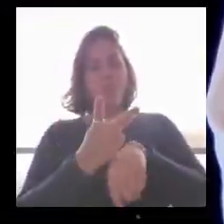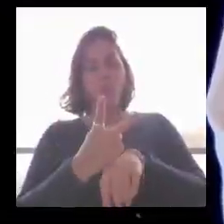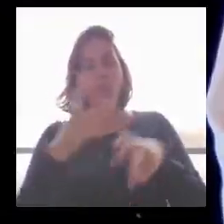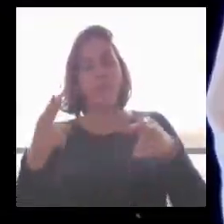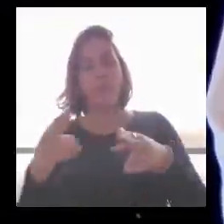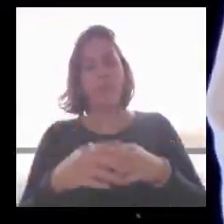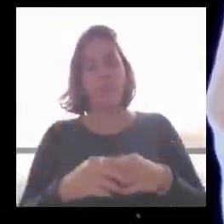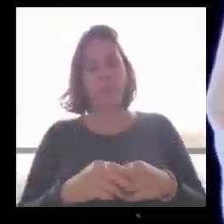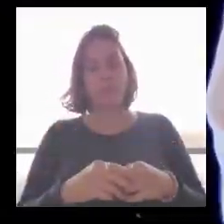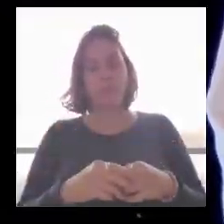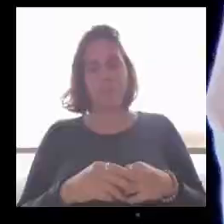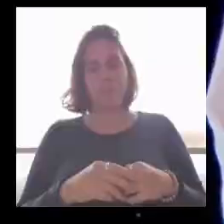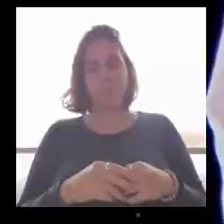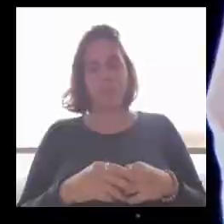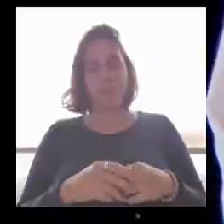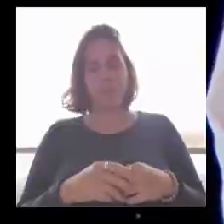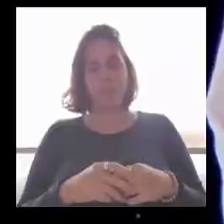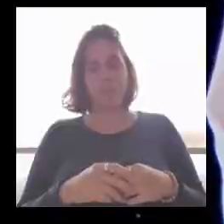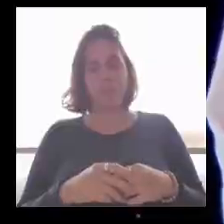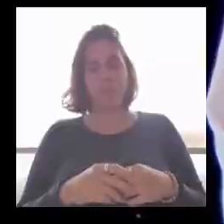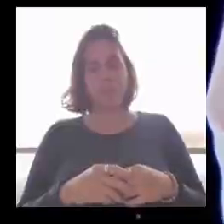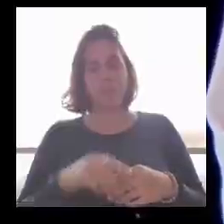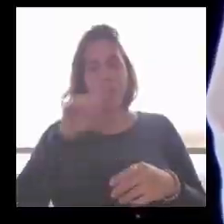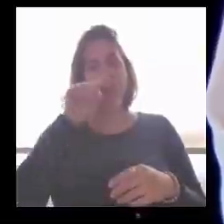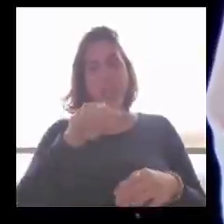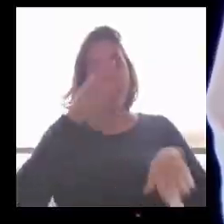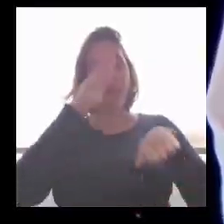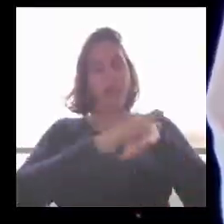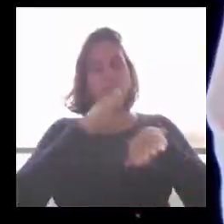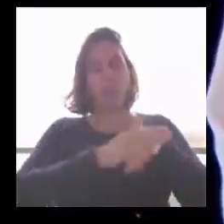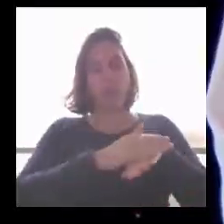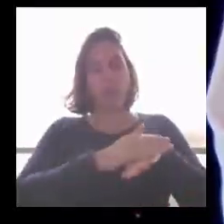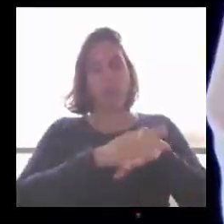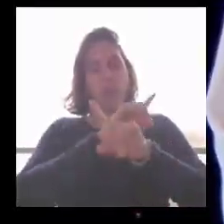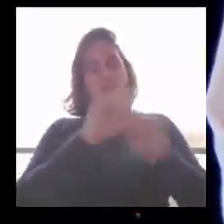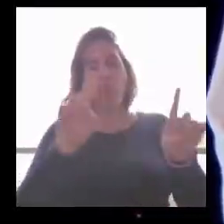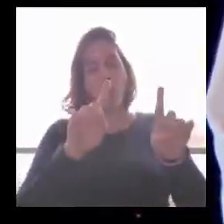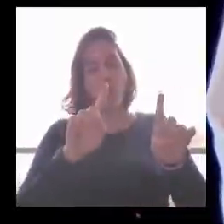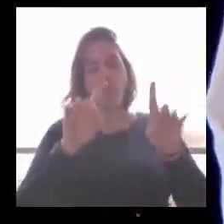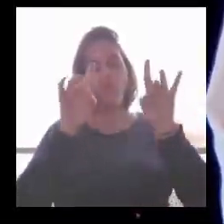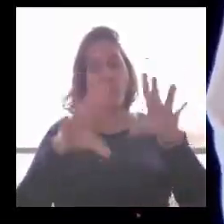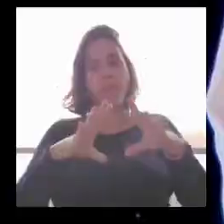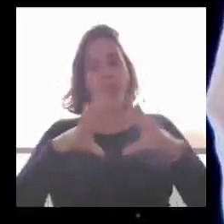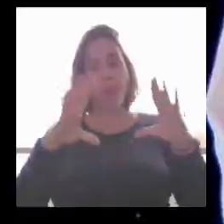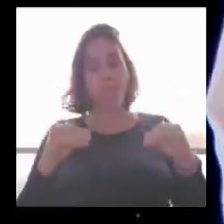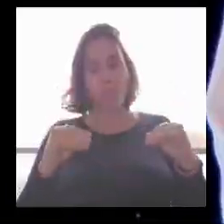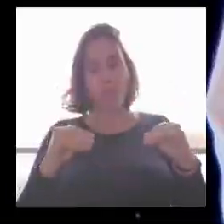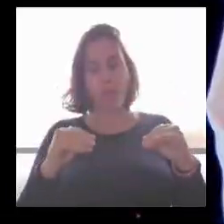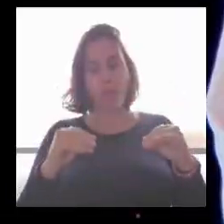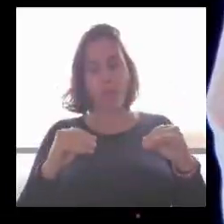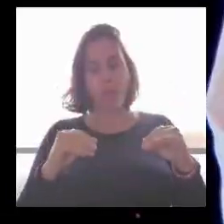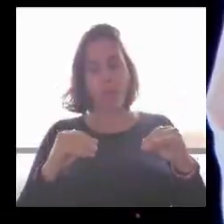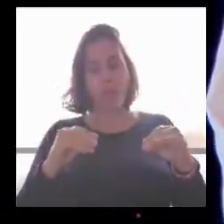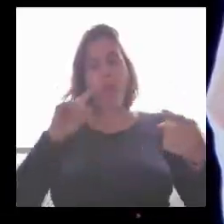es que esta responsabilidad, que no implica solo la escuela, implica un pacto